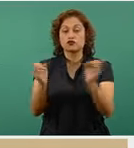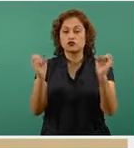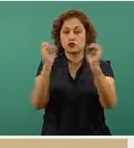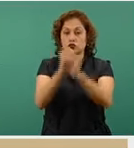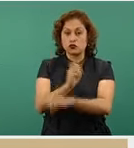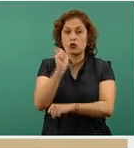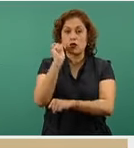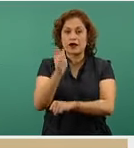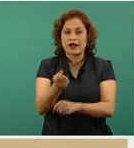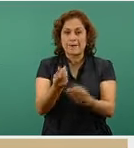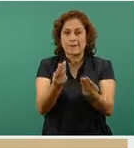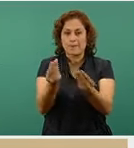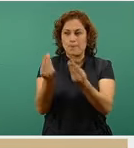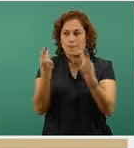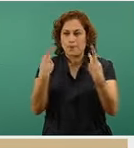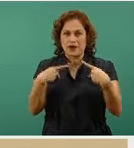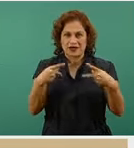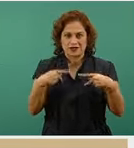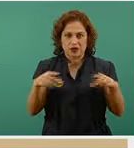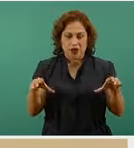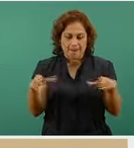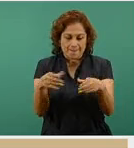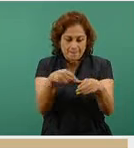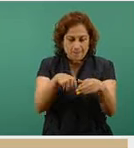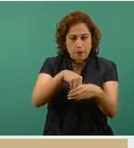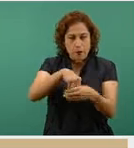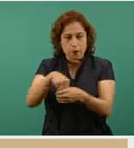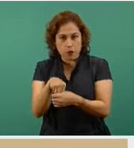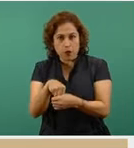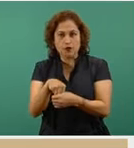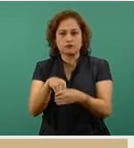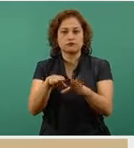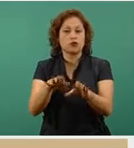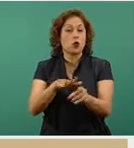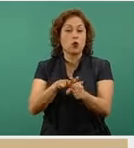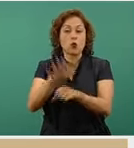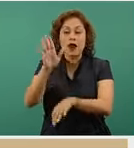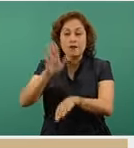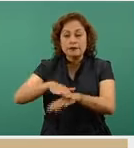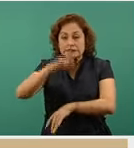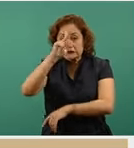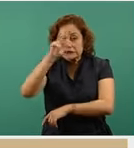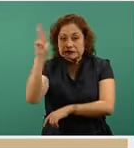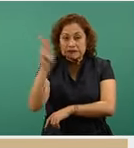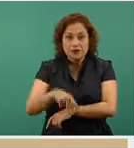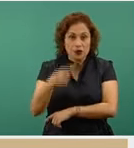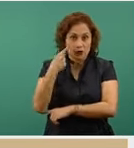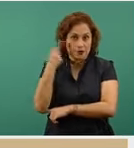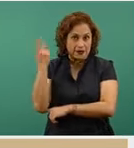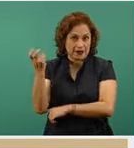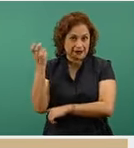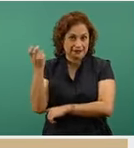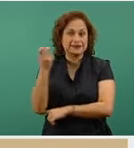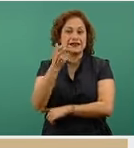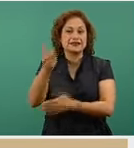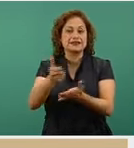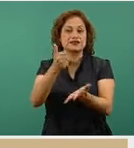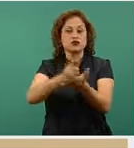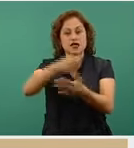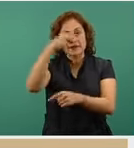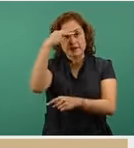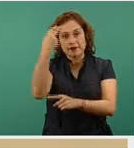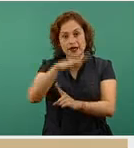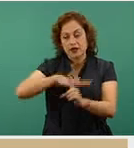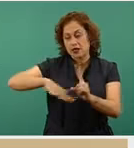más densas. ¿Cuál es la zona más densa de todo el país? La metrópolis del Valle de México. Y en